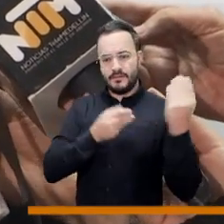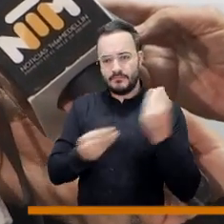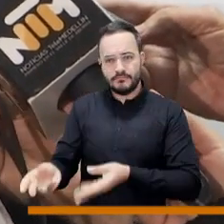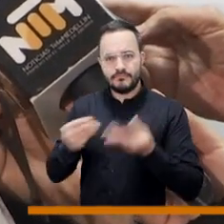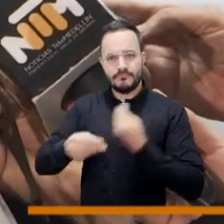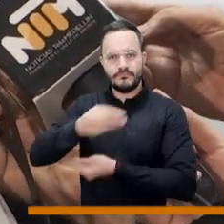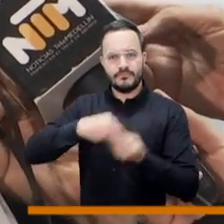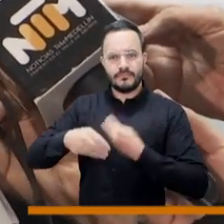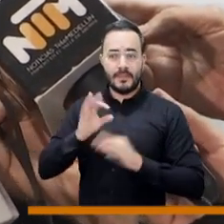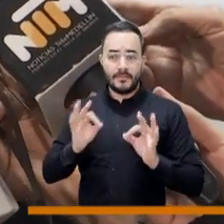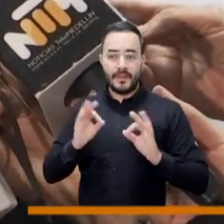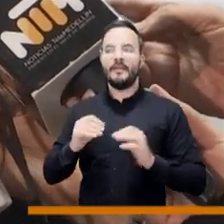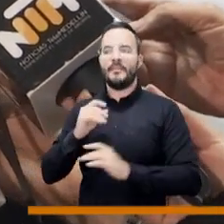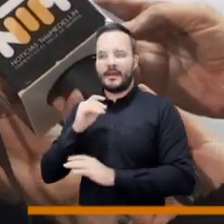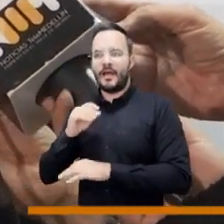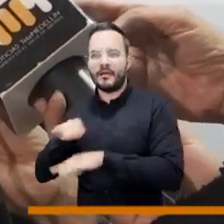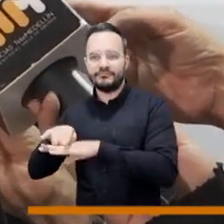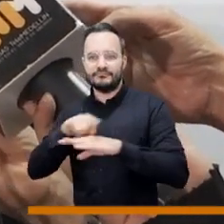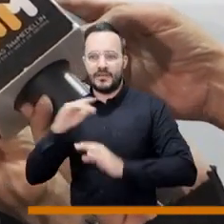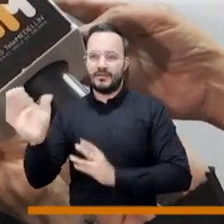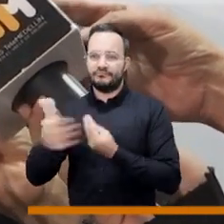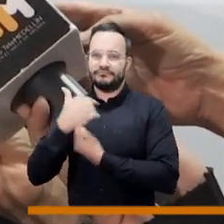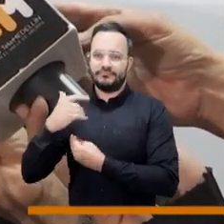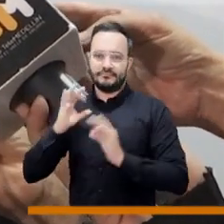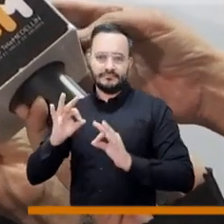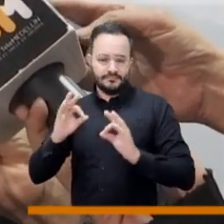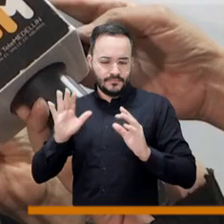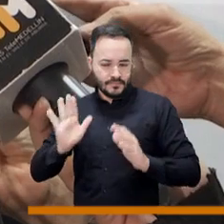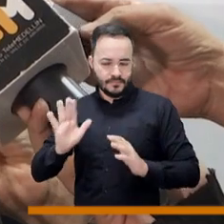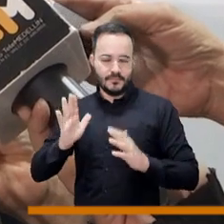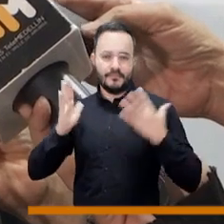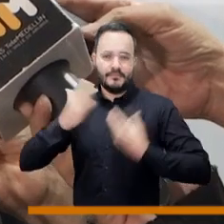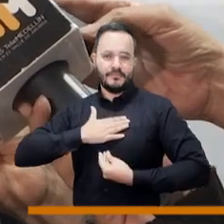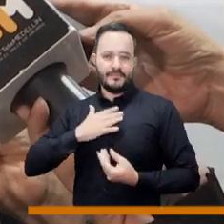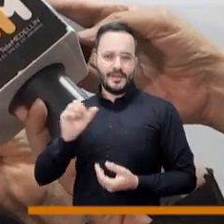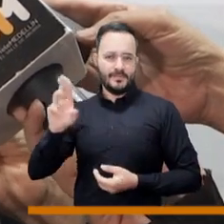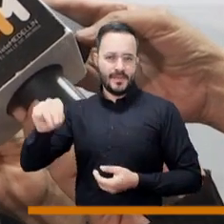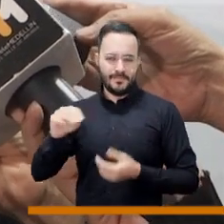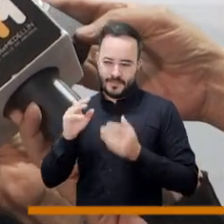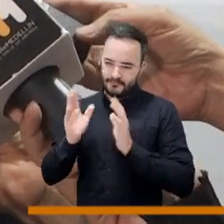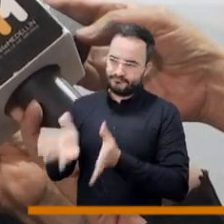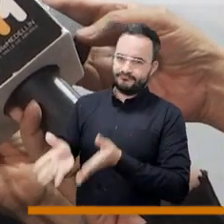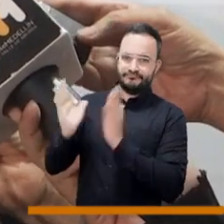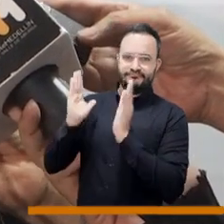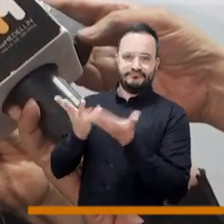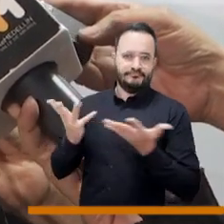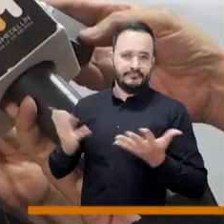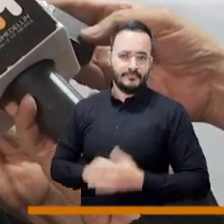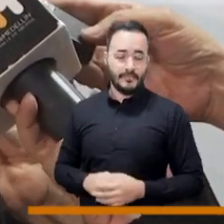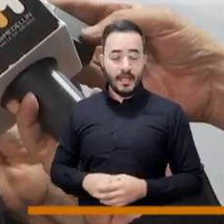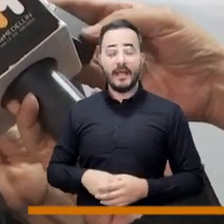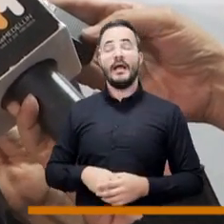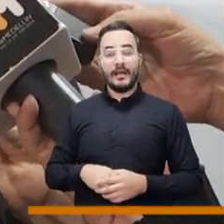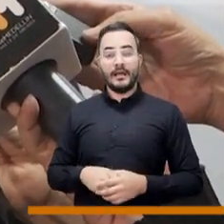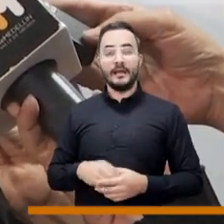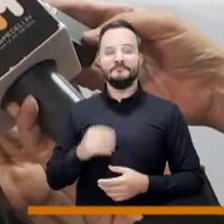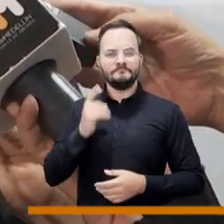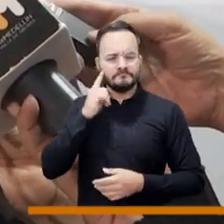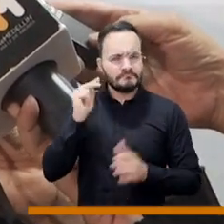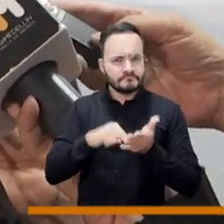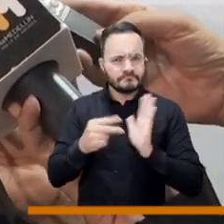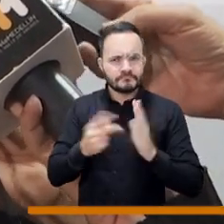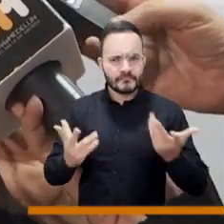tener varias condiciones para que nosotros podamos proteger el patrimonio de todos los medellinenses, el patrimonio de EPM. ¿Qué implica